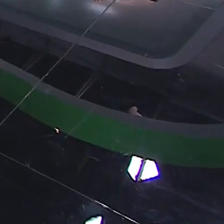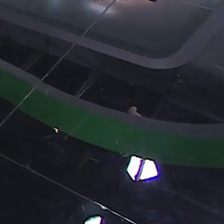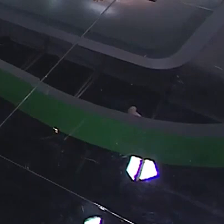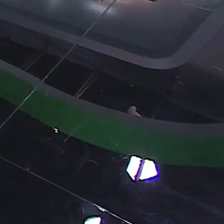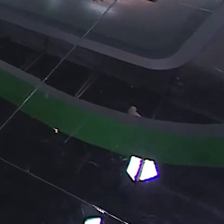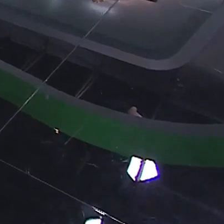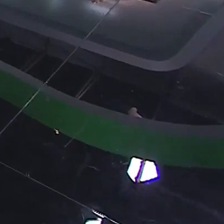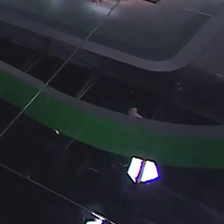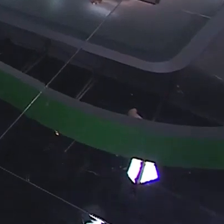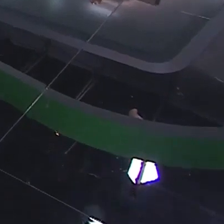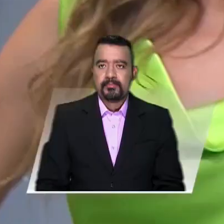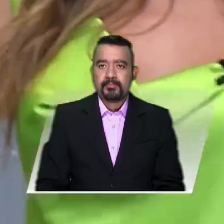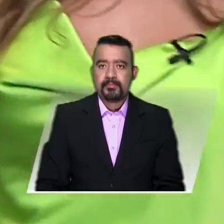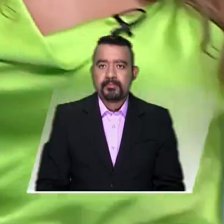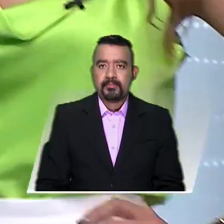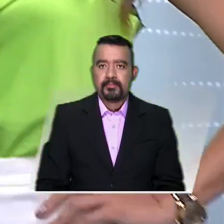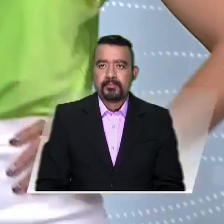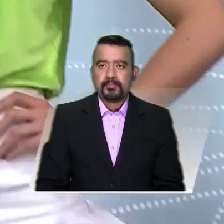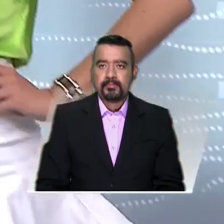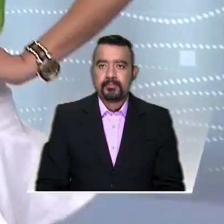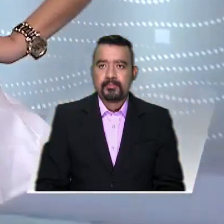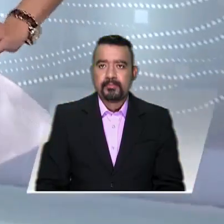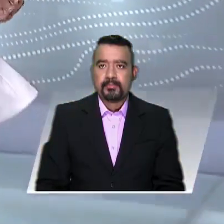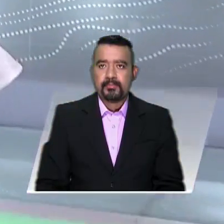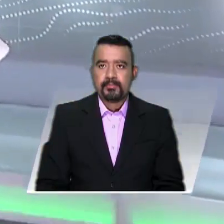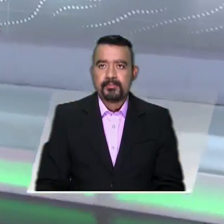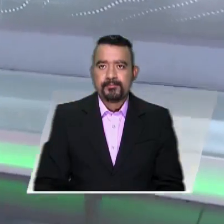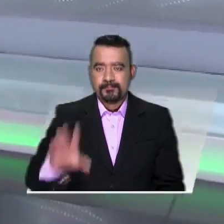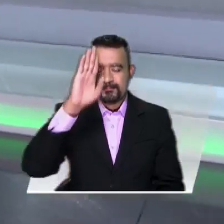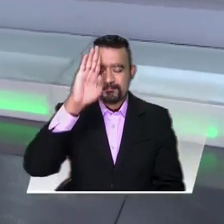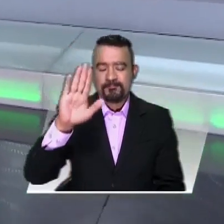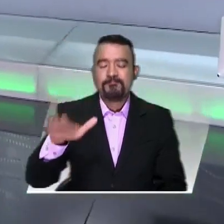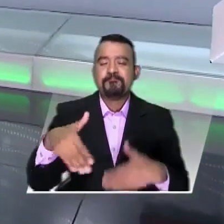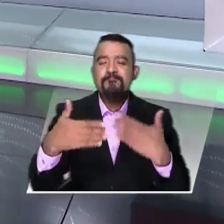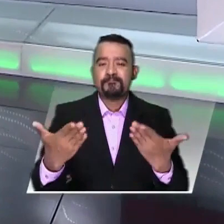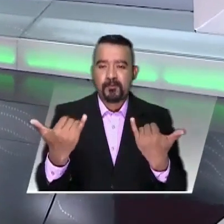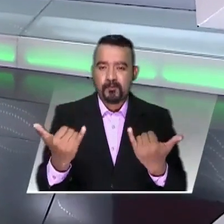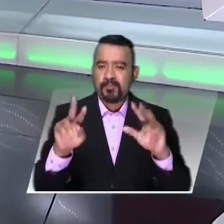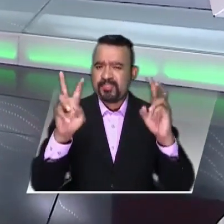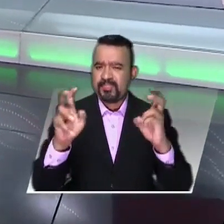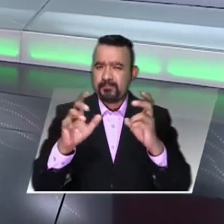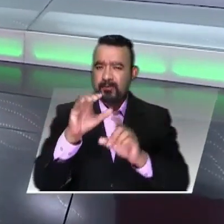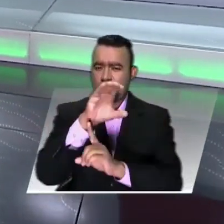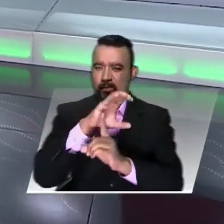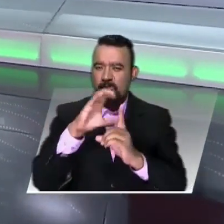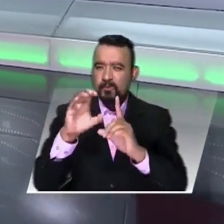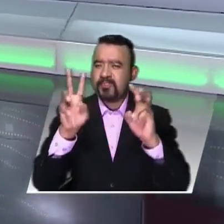Una feliz tarde para Maribel y por supuesto para todos nuestros... Hola, ¿qué tal? Es momento de la cultura y el